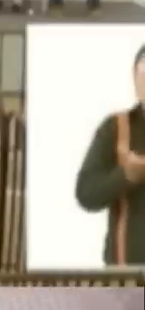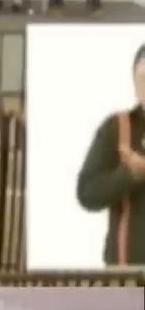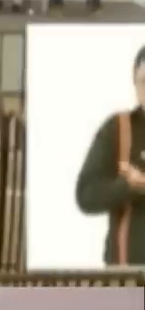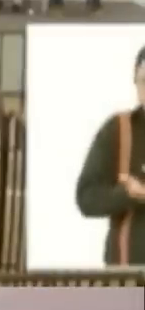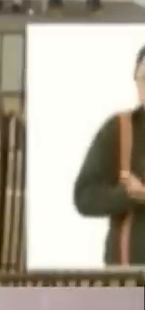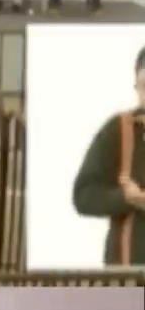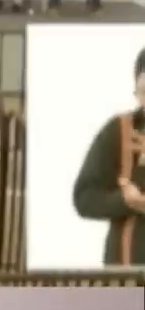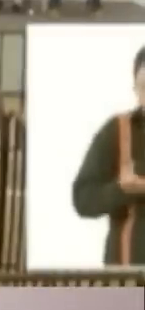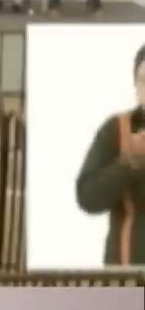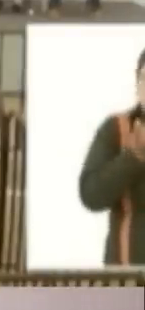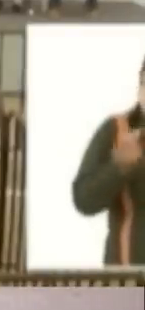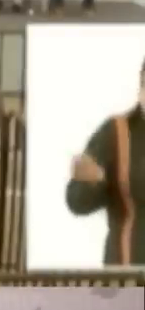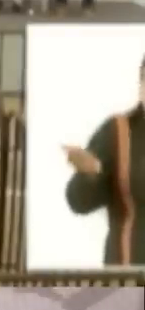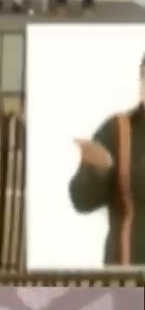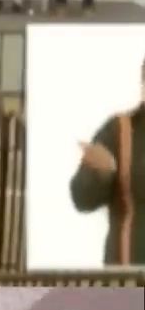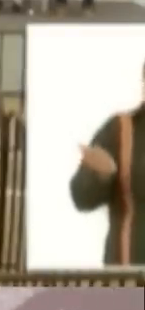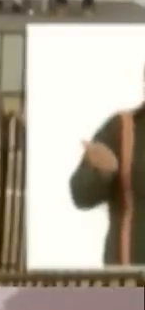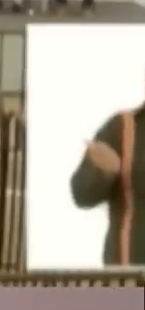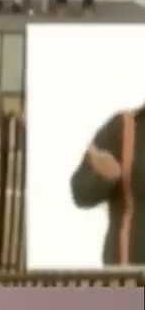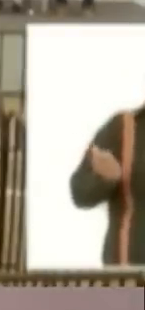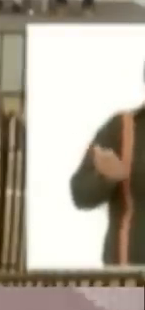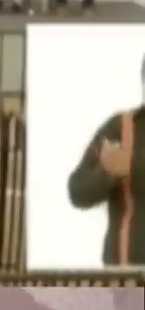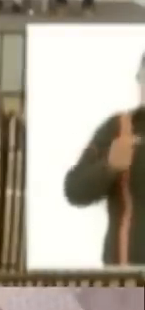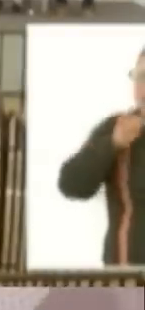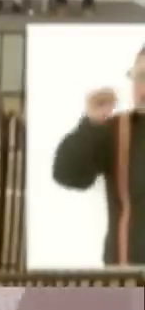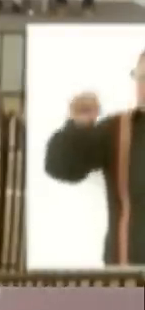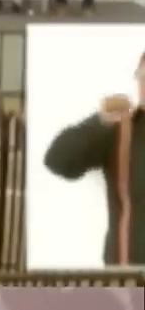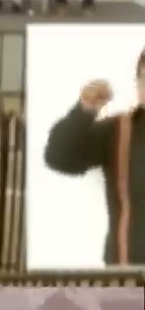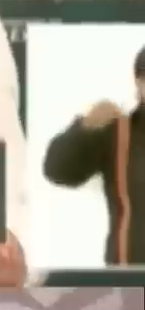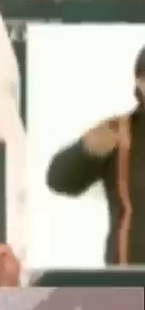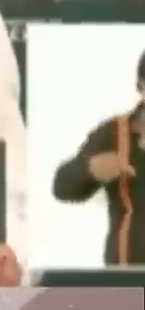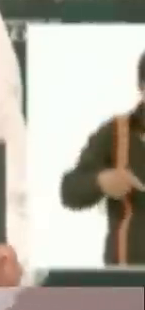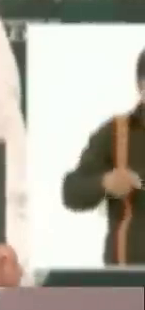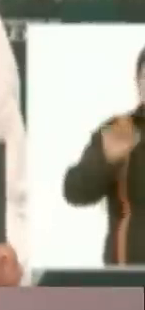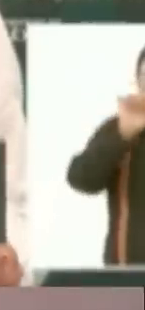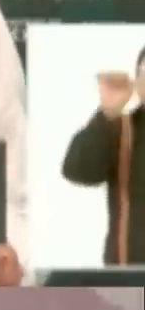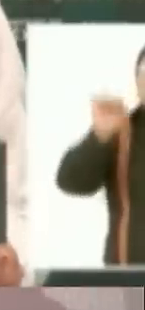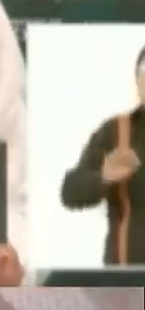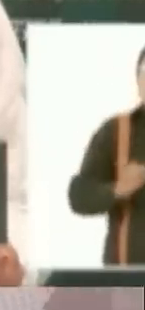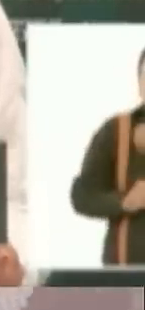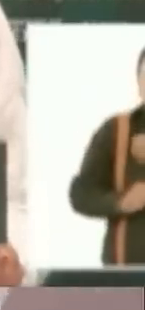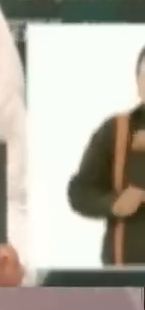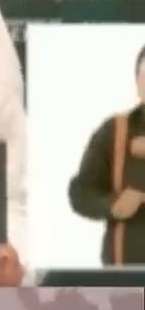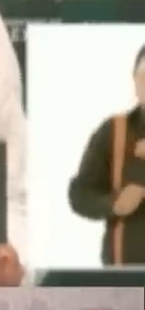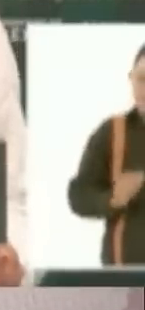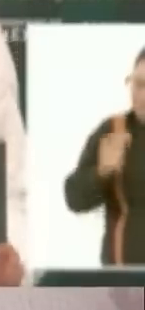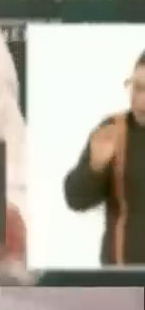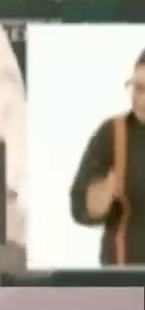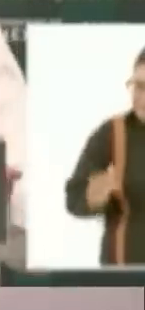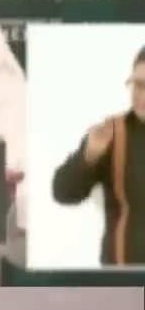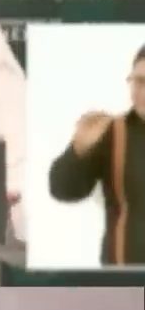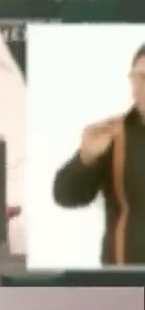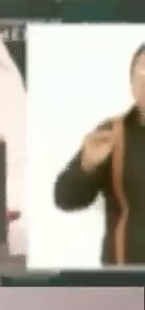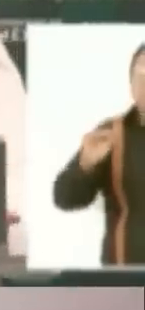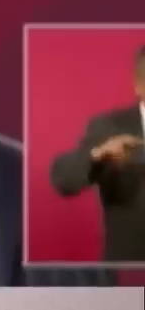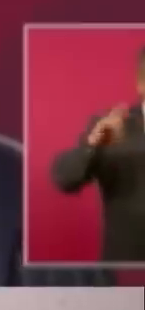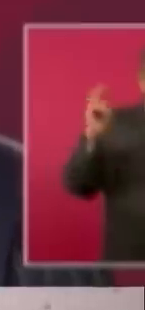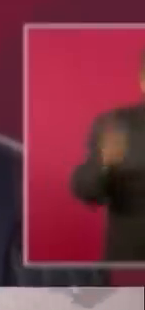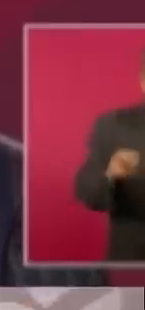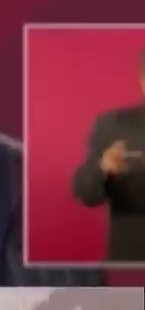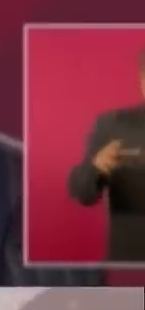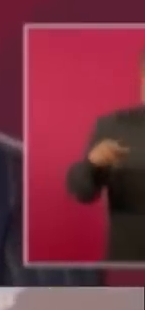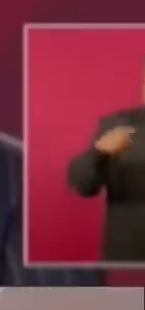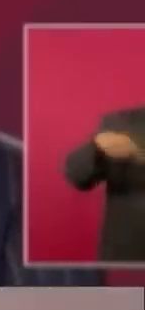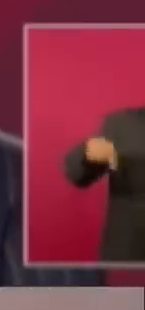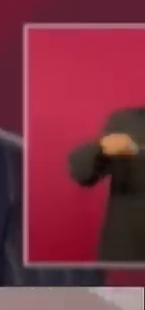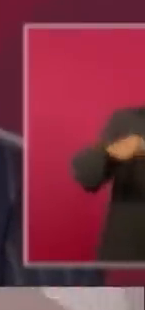invulnerable, se me hace totalmente innecesario, dada su edad, sus condiciones, y aparte, pues digamos que lo deshumaniza, porque le